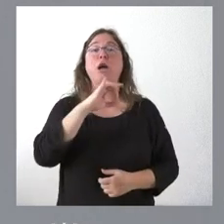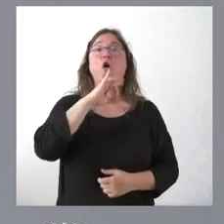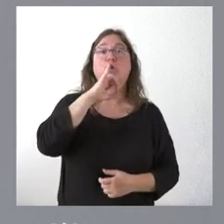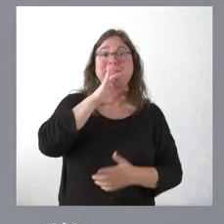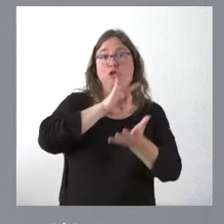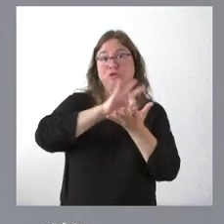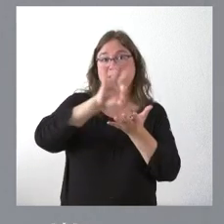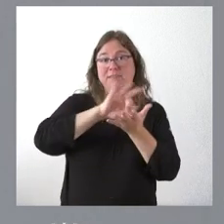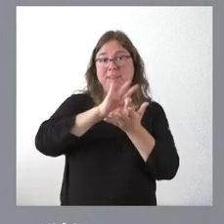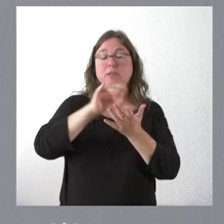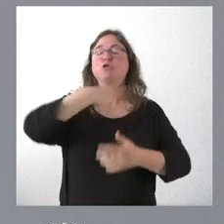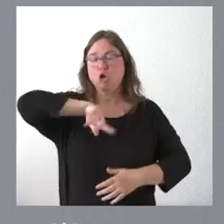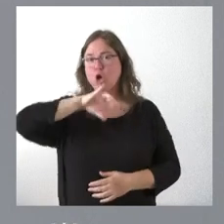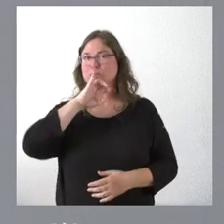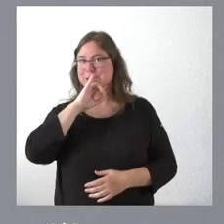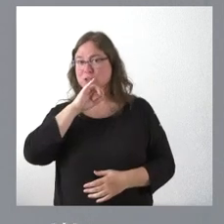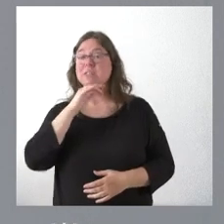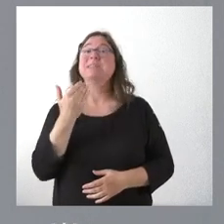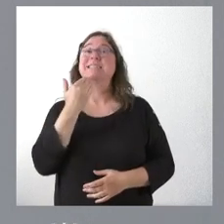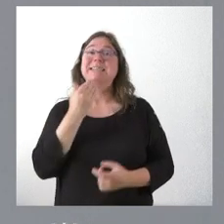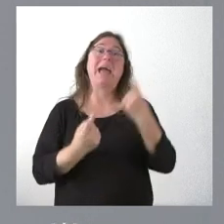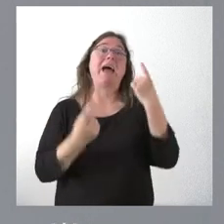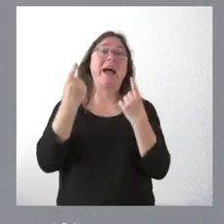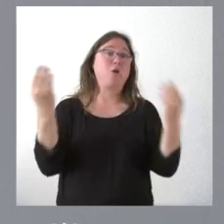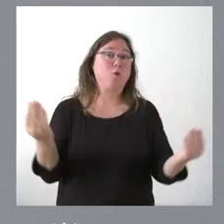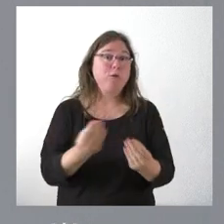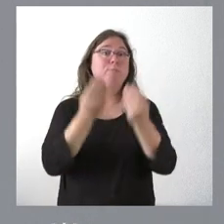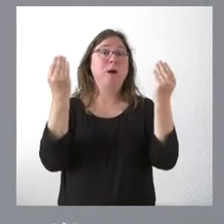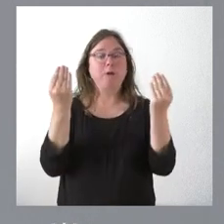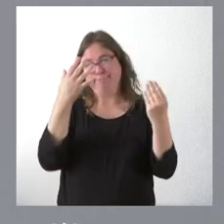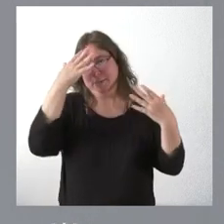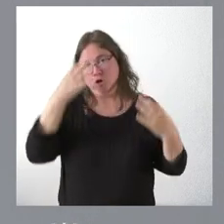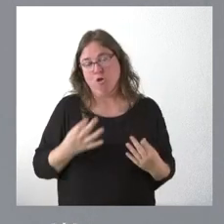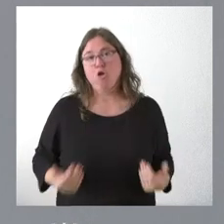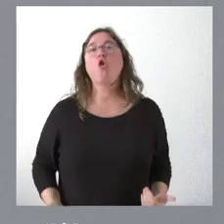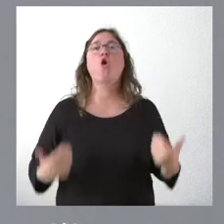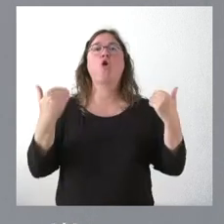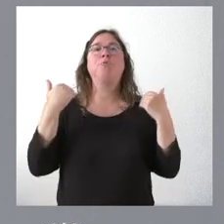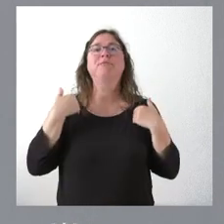servicio, pues estamos muy contentos todos, y si hay algo que mejorar, pues lógicamente quien tiene la competencia para